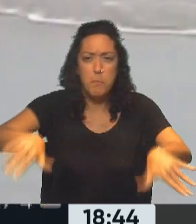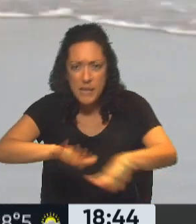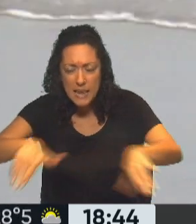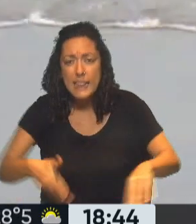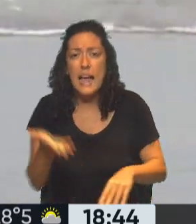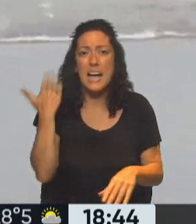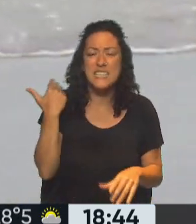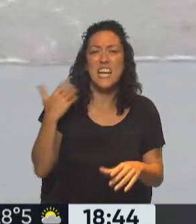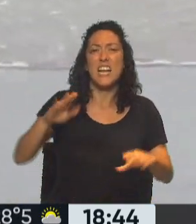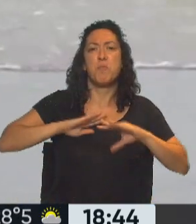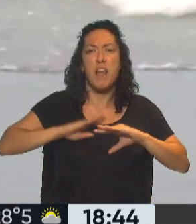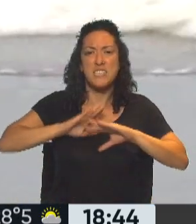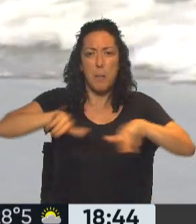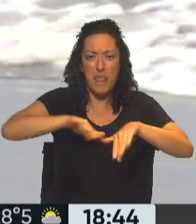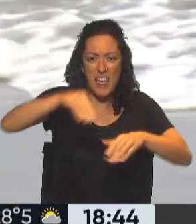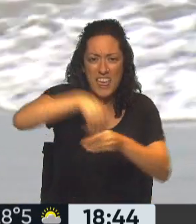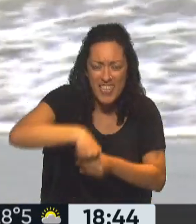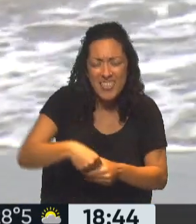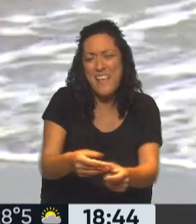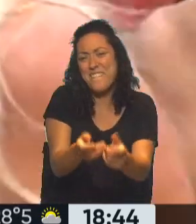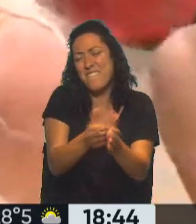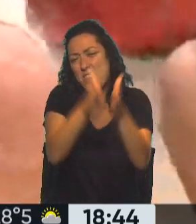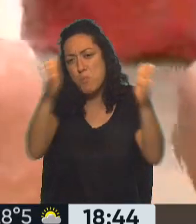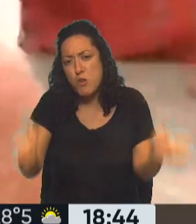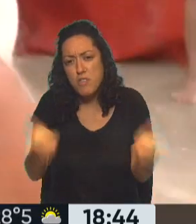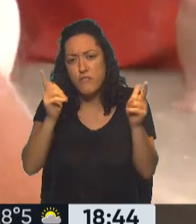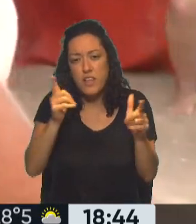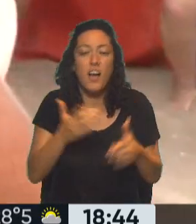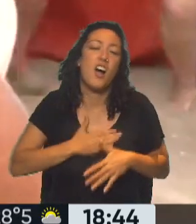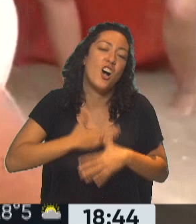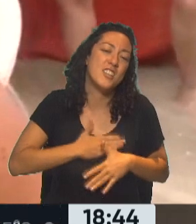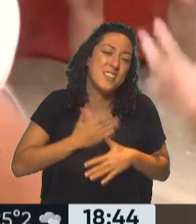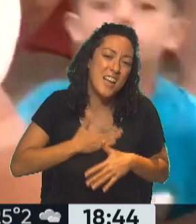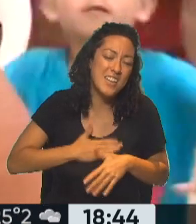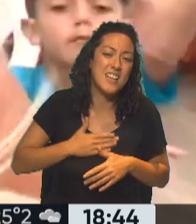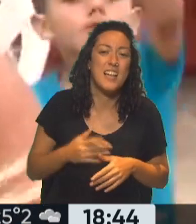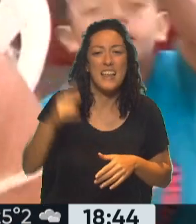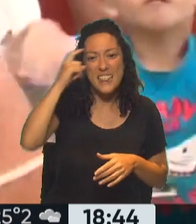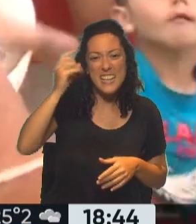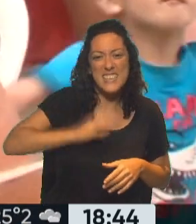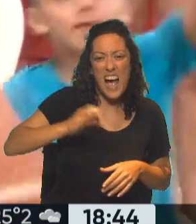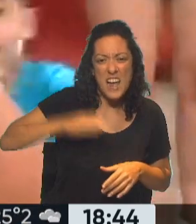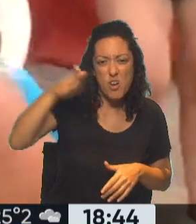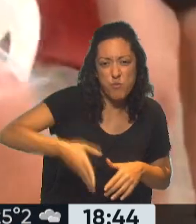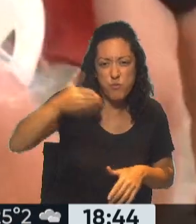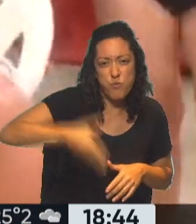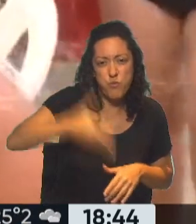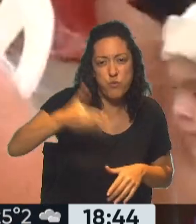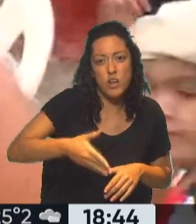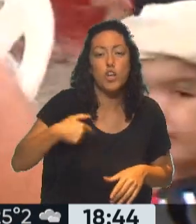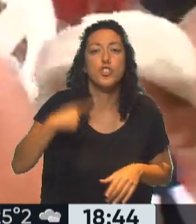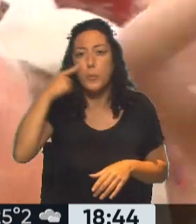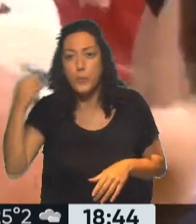hubo aquagym, así que la verdad que re disfrutando la temporada. Contentos acá en California. Hace 10 años que venimos acá, somos de Mar del